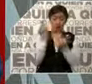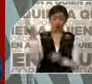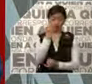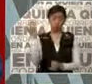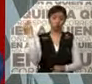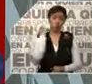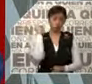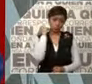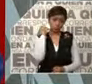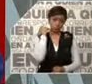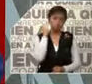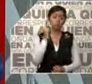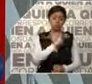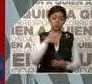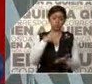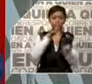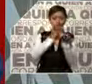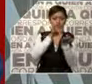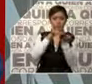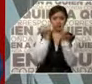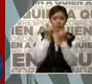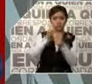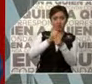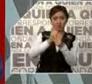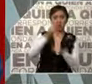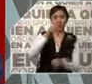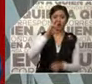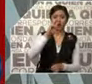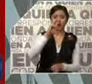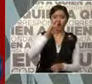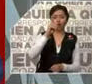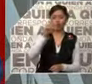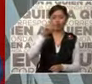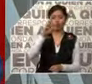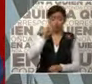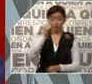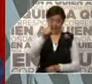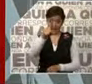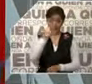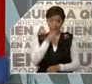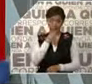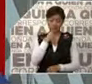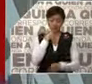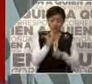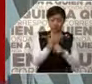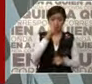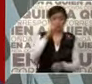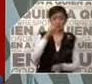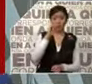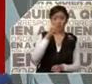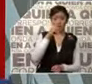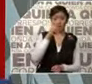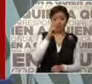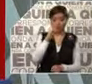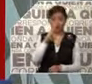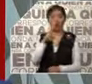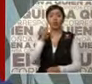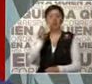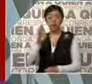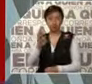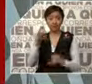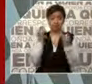que se la proporcionaremos, y al licenciado Rodolfo Ríos Garza, procurador general de Justicia del Distrito Federal. Cualquier respuesta o seguimiento al